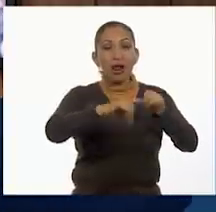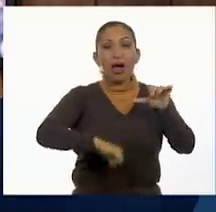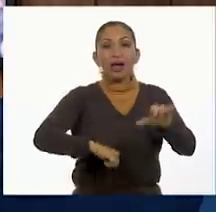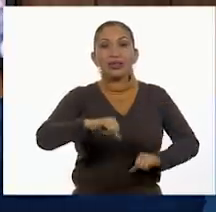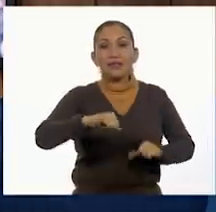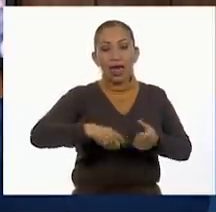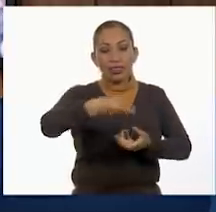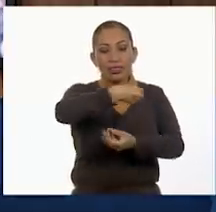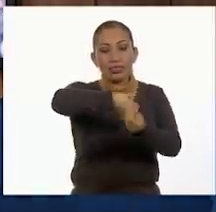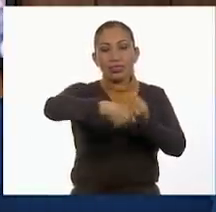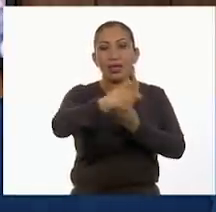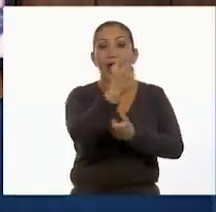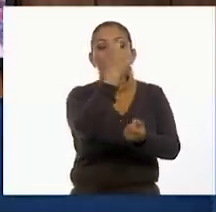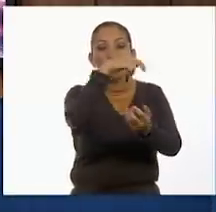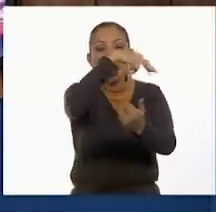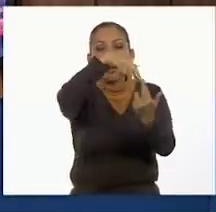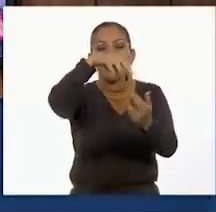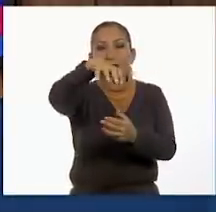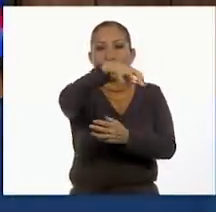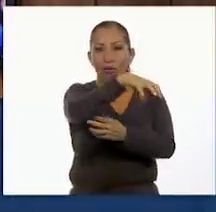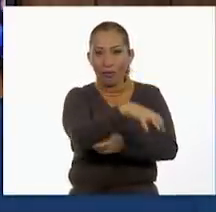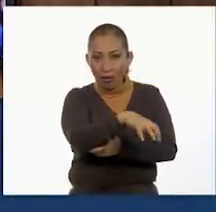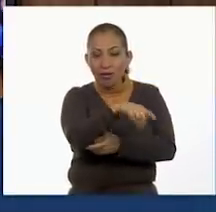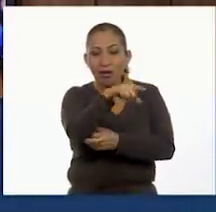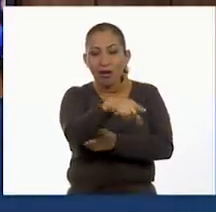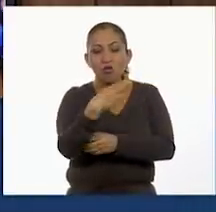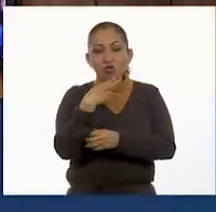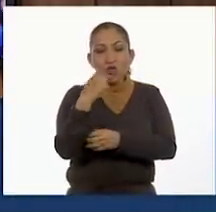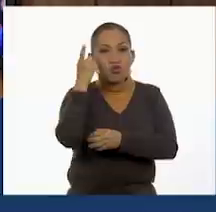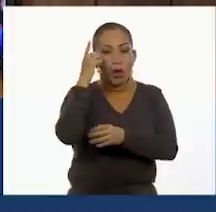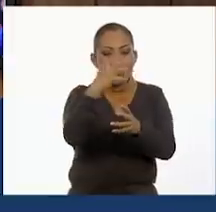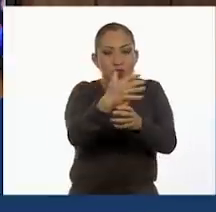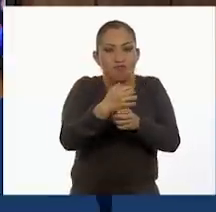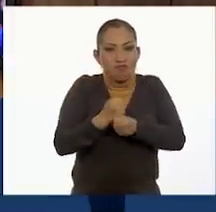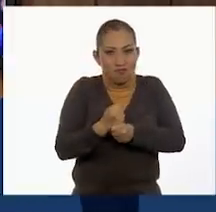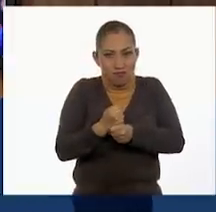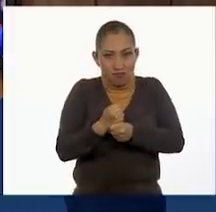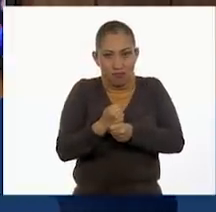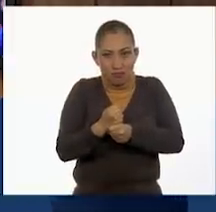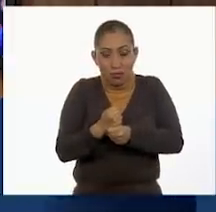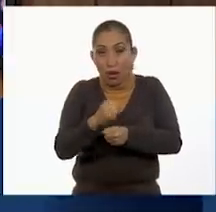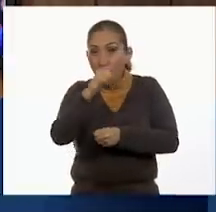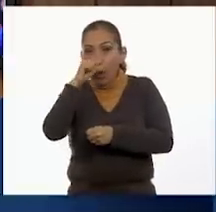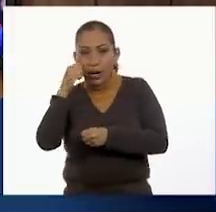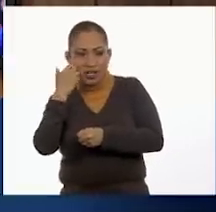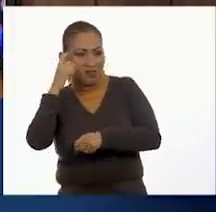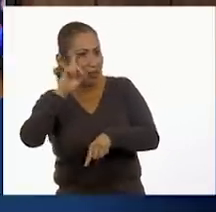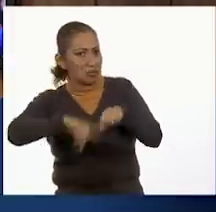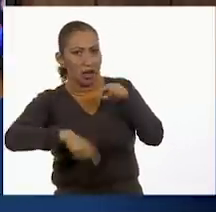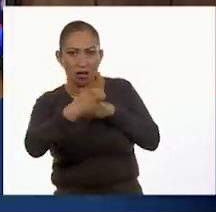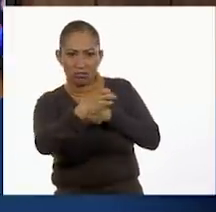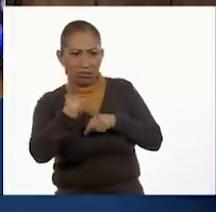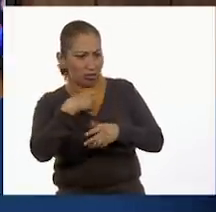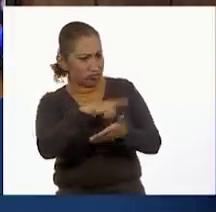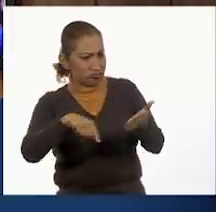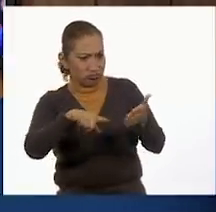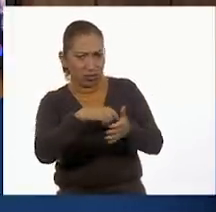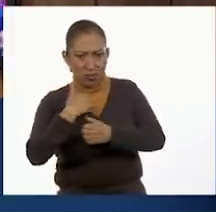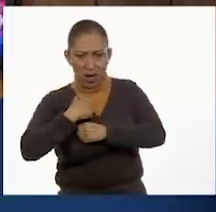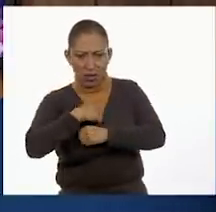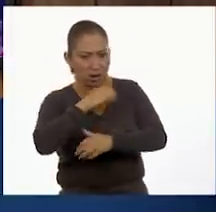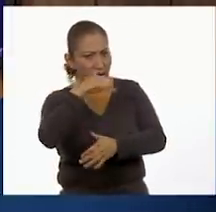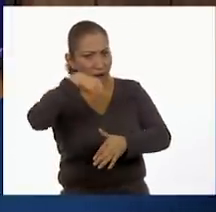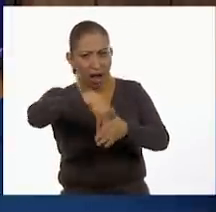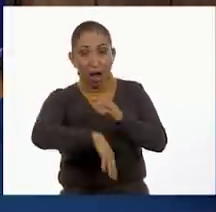actividades económicas de algunas regiones y se apropiaban de sus recursos. Juárez trató de quitarles este poder a los